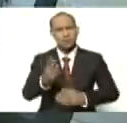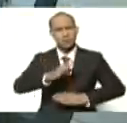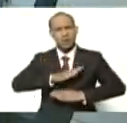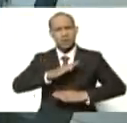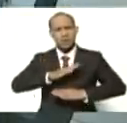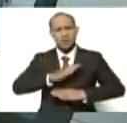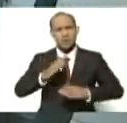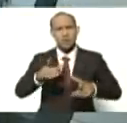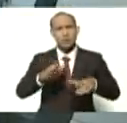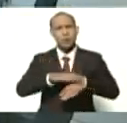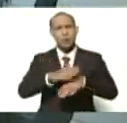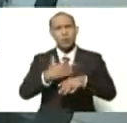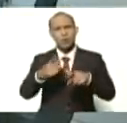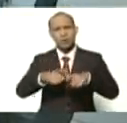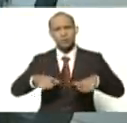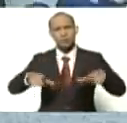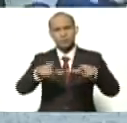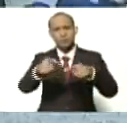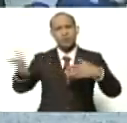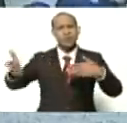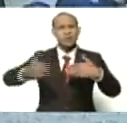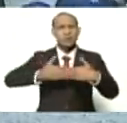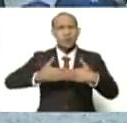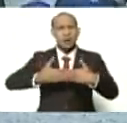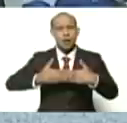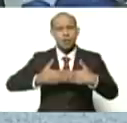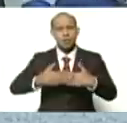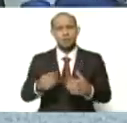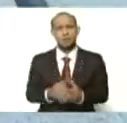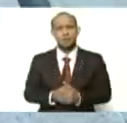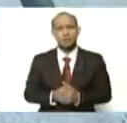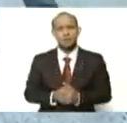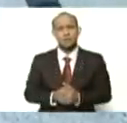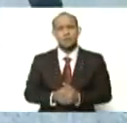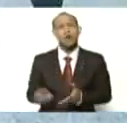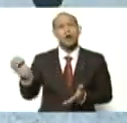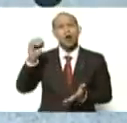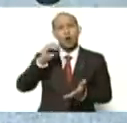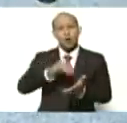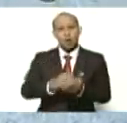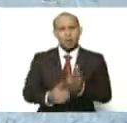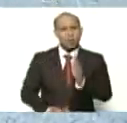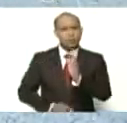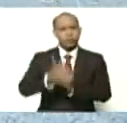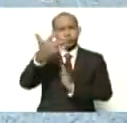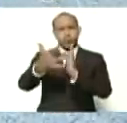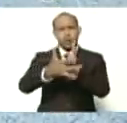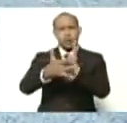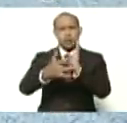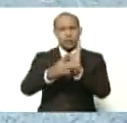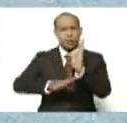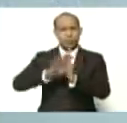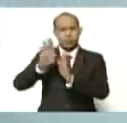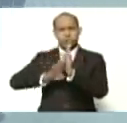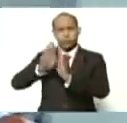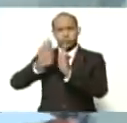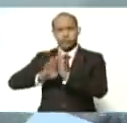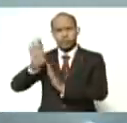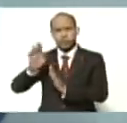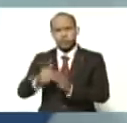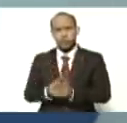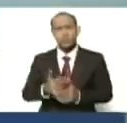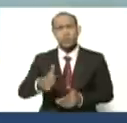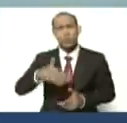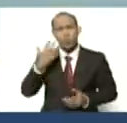porque una sala que estaba cerrada y este se están colocando equipos de alta tecnología de punta de avanzada que nos va a